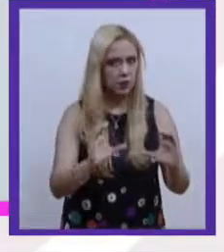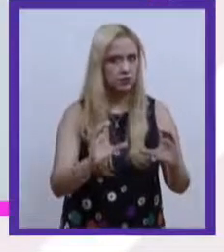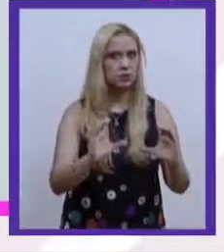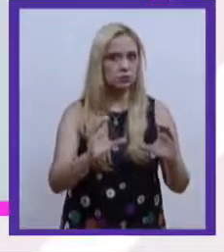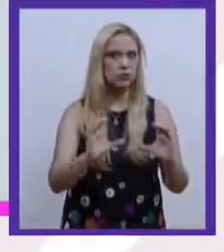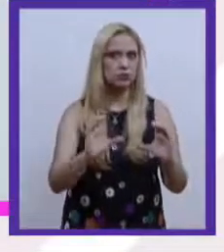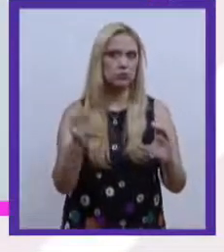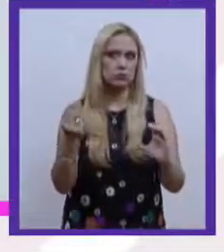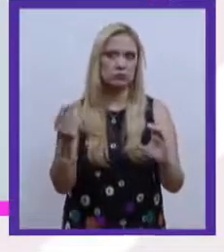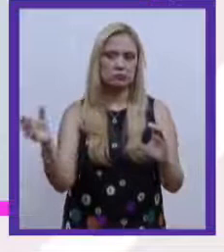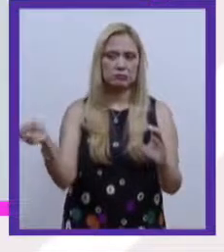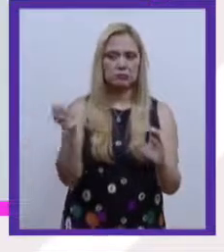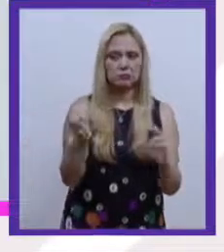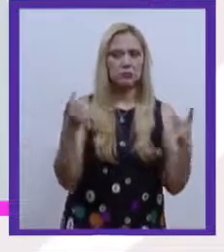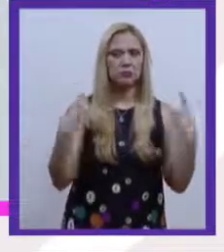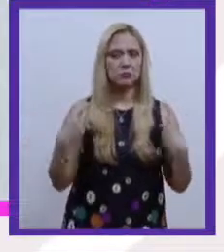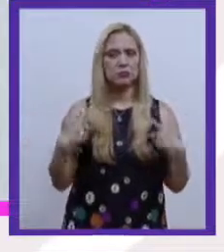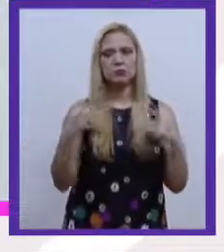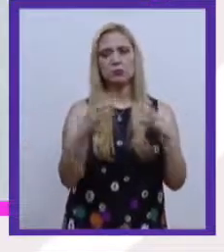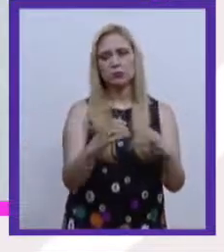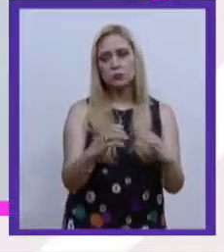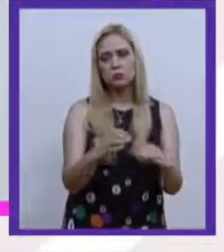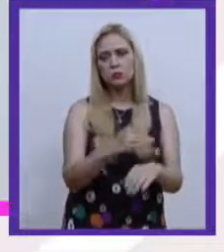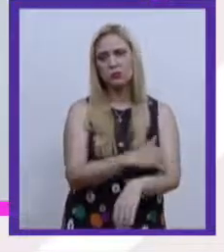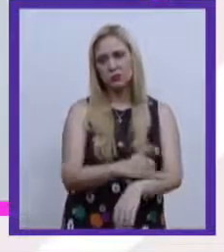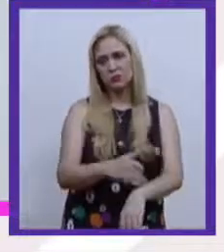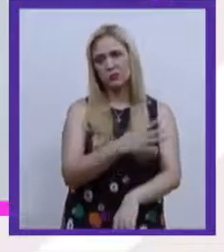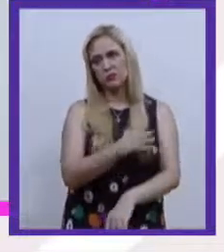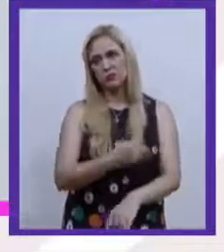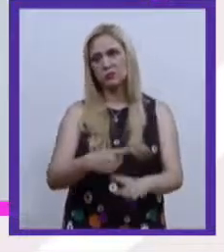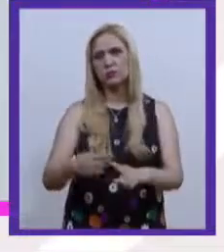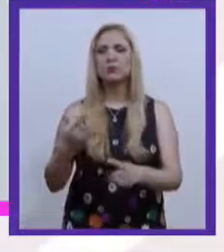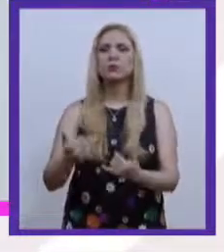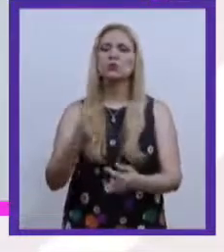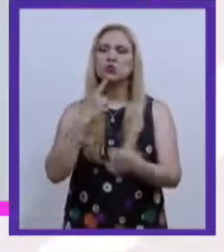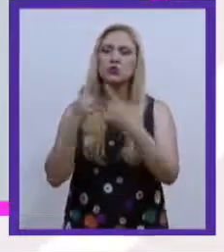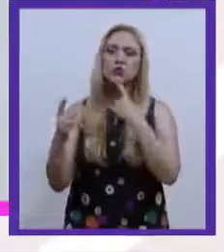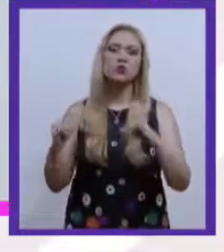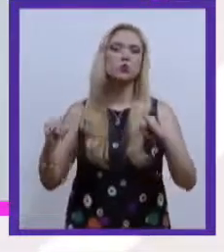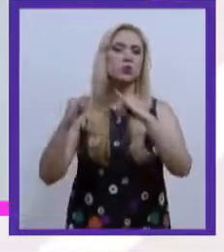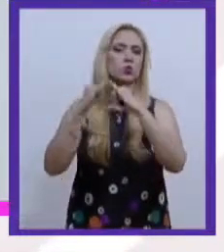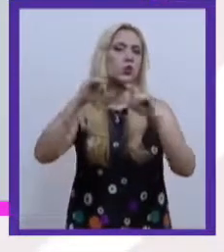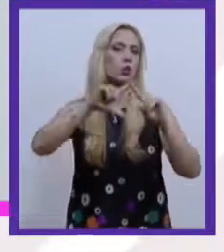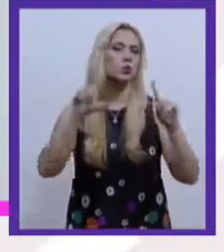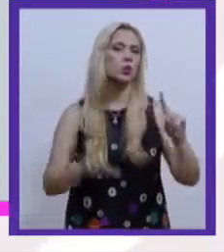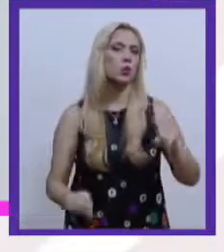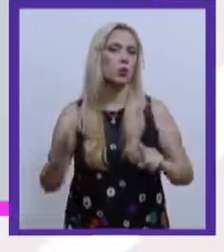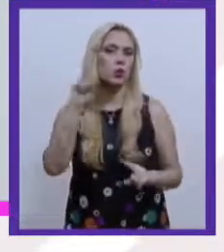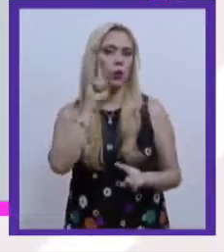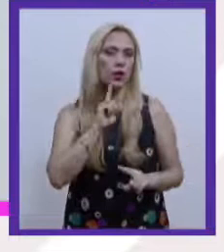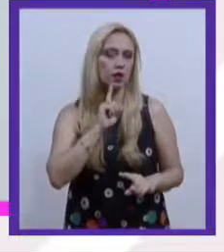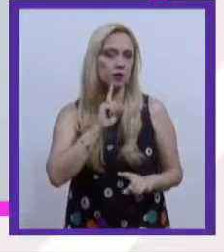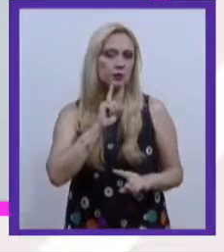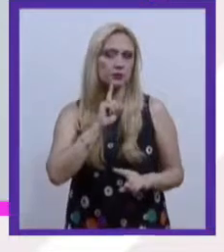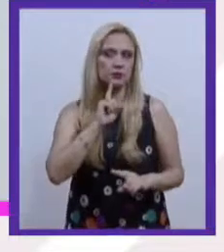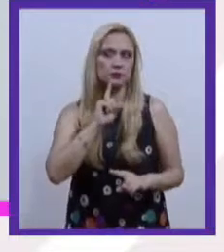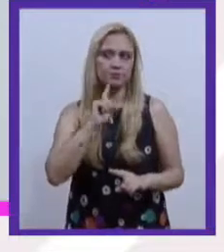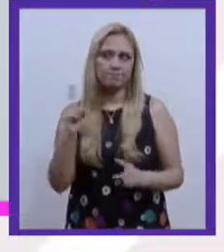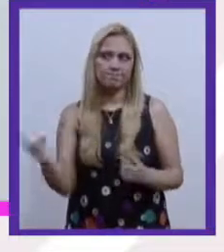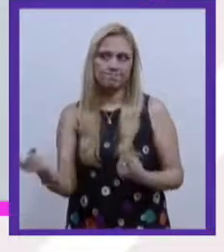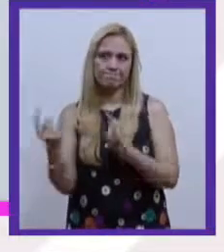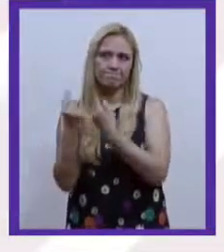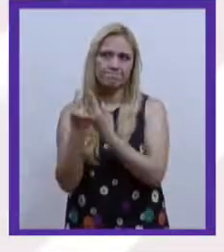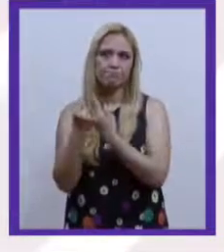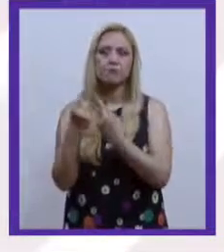se trabajó de manera, digamos, en diálogo permanente con el Instituto Nacional de las Mujeres, que uno de los objetivos de